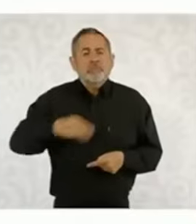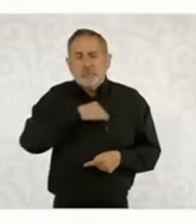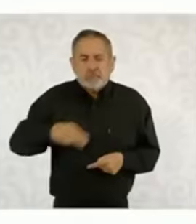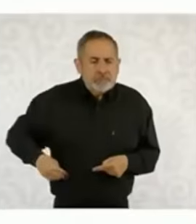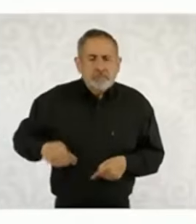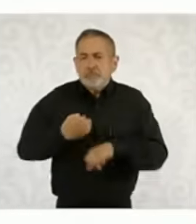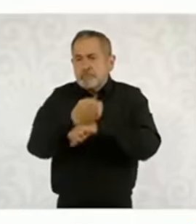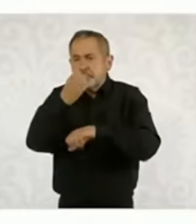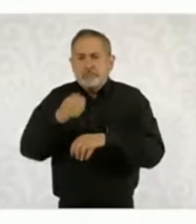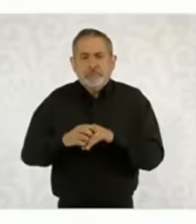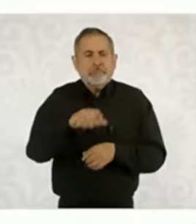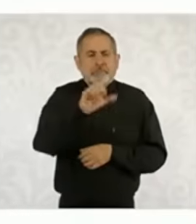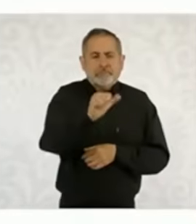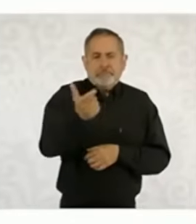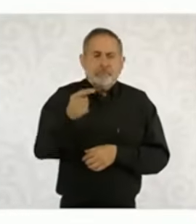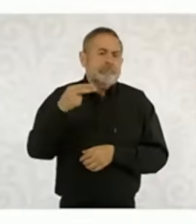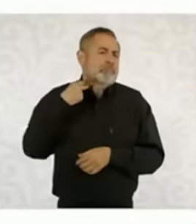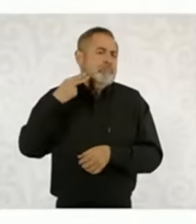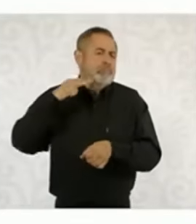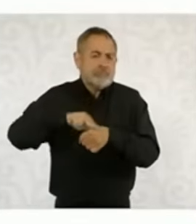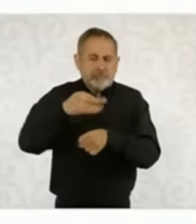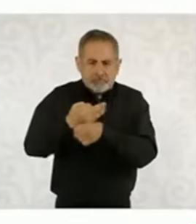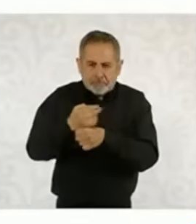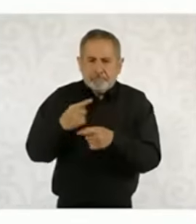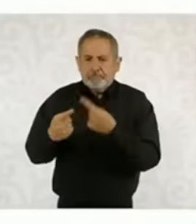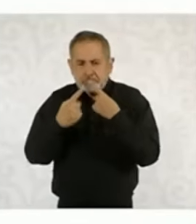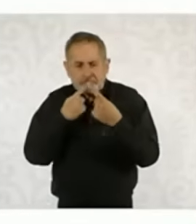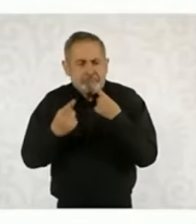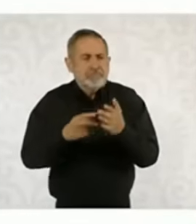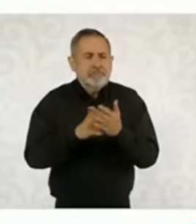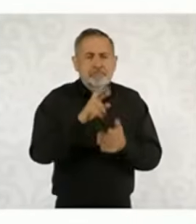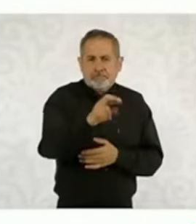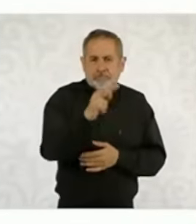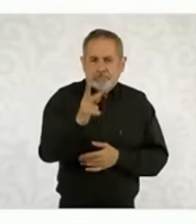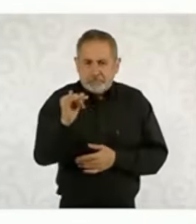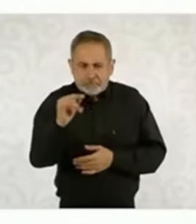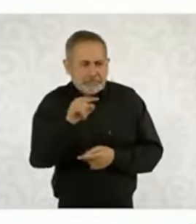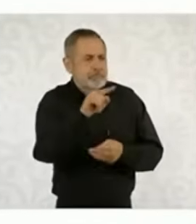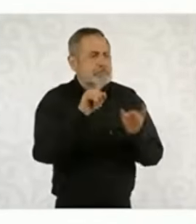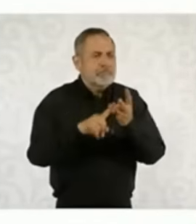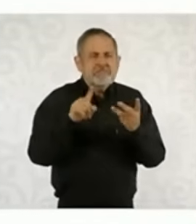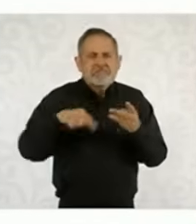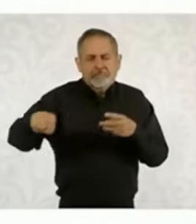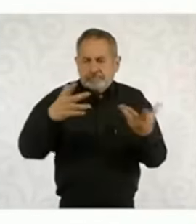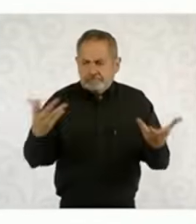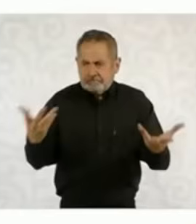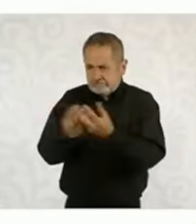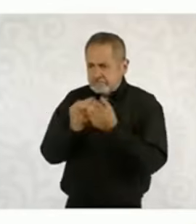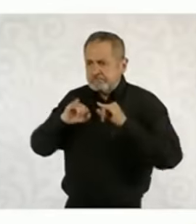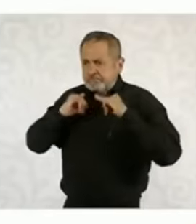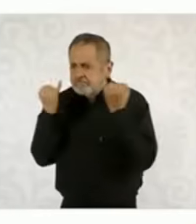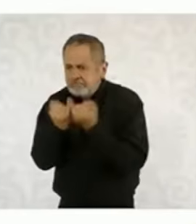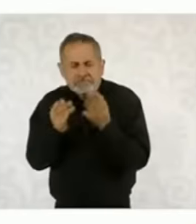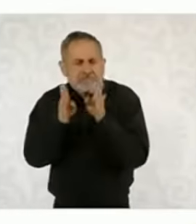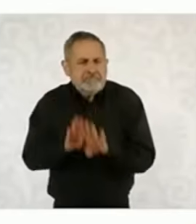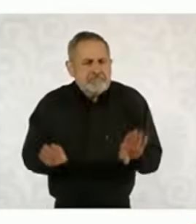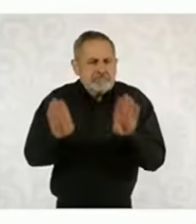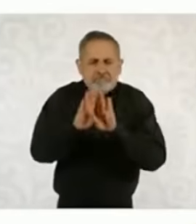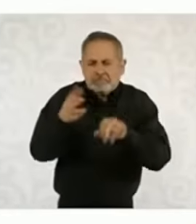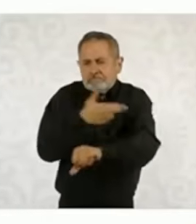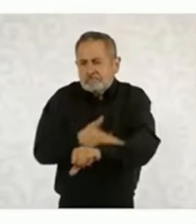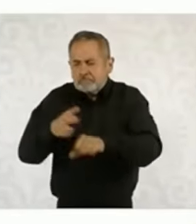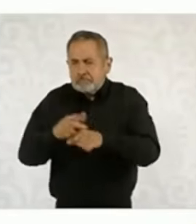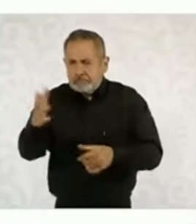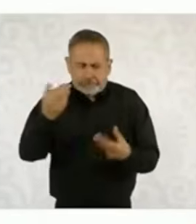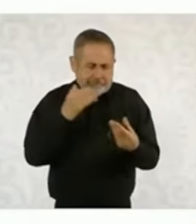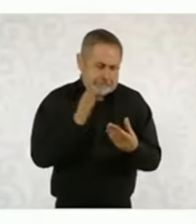estados, archivos generales de notarías, con los registros públicos, con las consejerías jurídicas, hemos hecho simplificación de